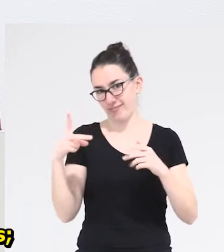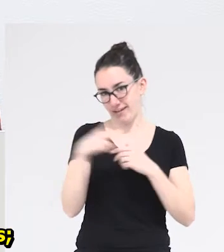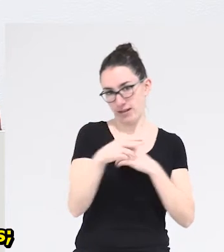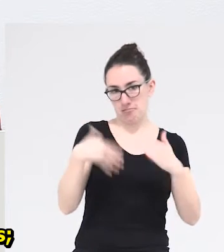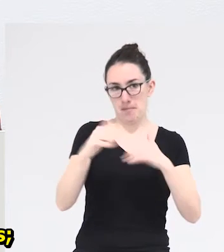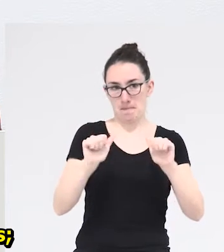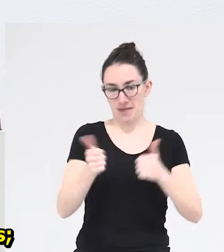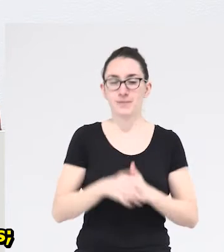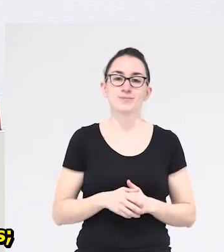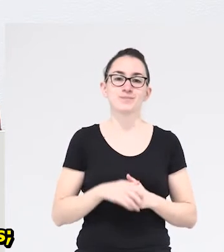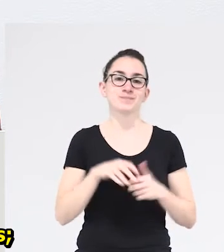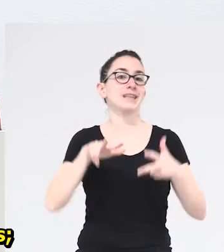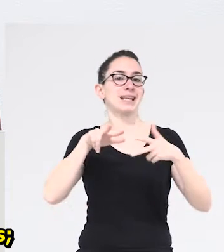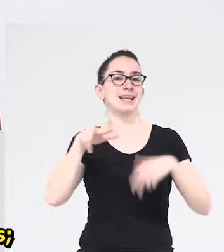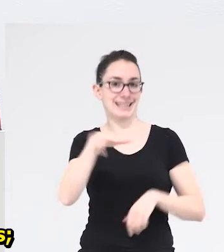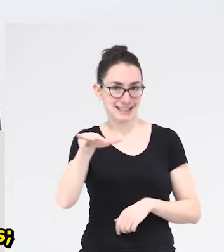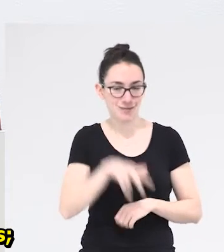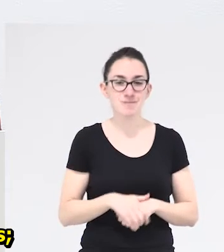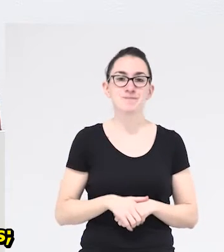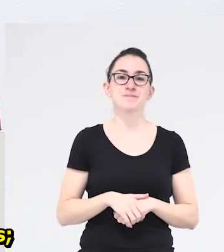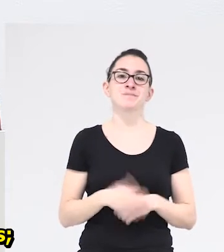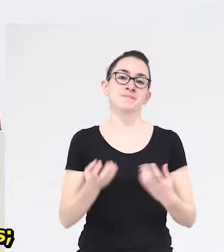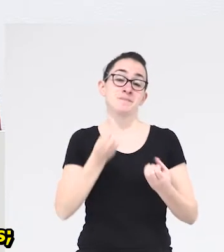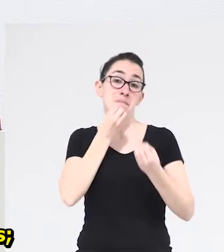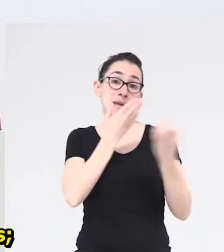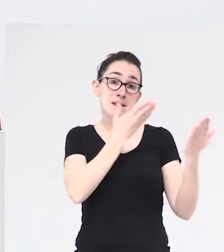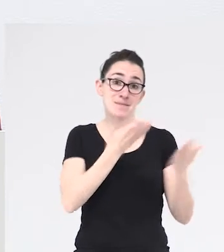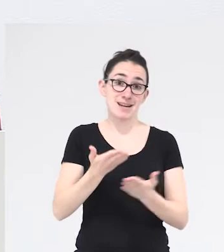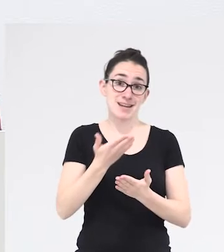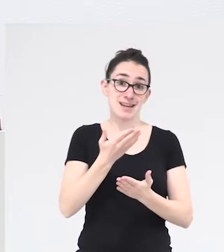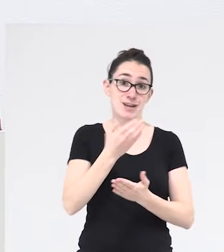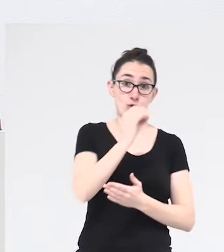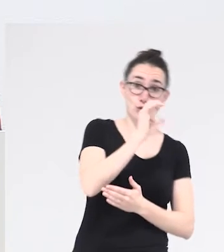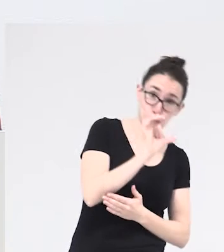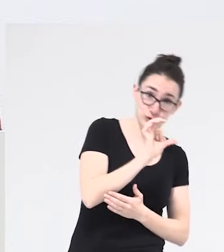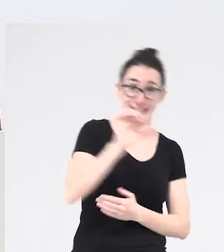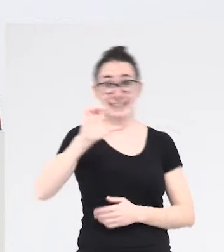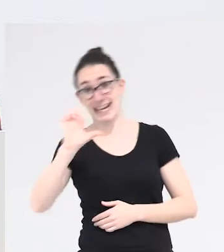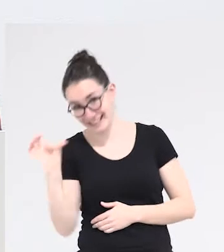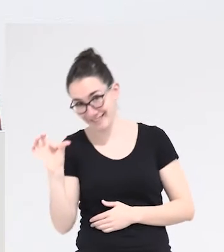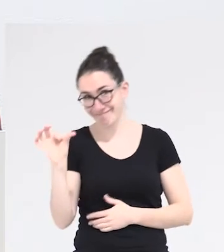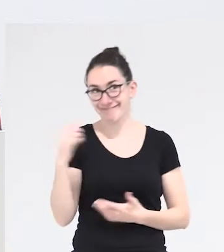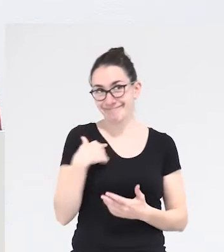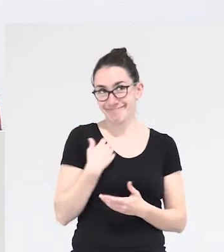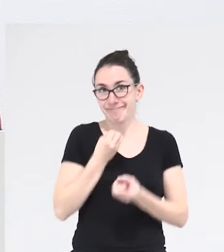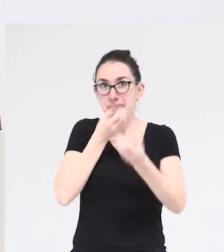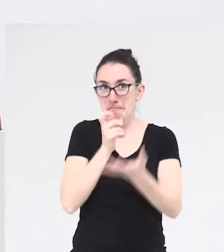Bueno, como decía, bienvenidos y bienvenides a todos, y ya no sé cómo